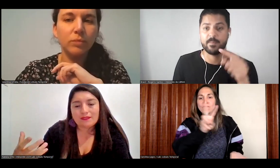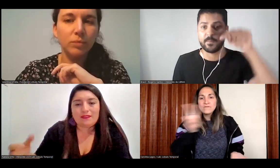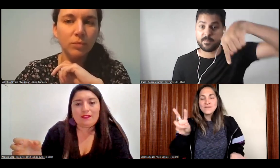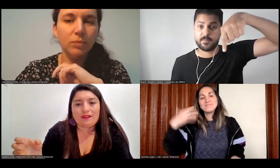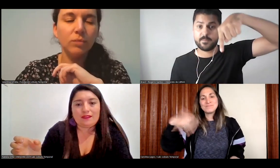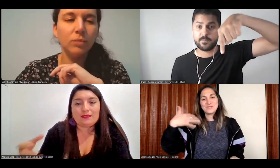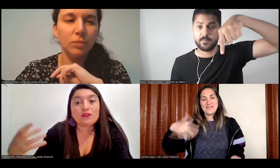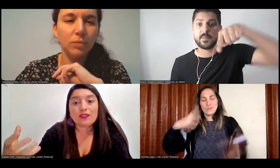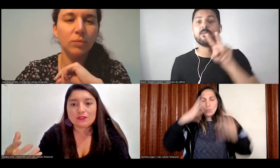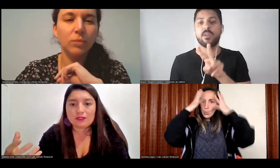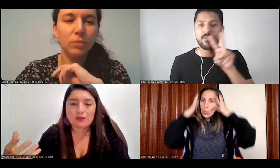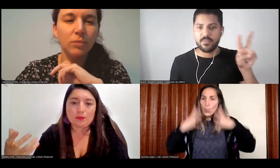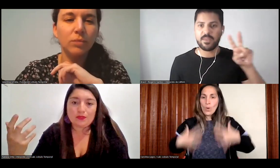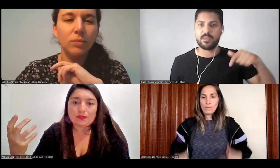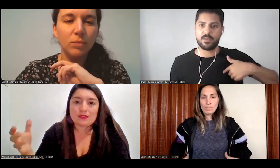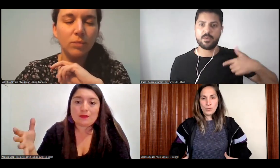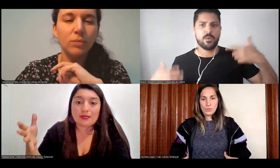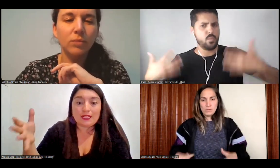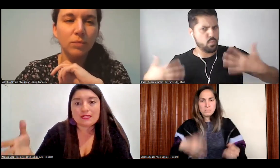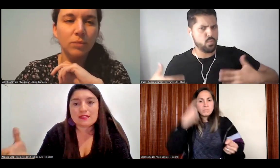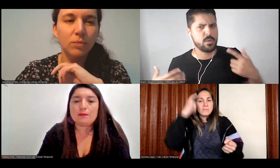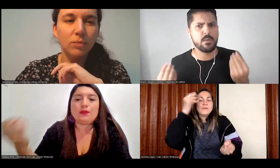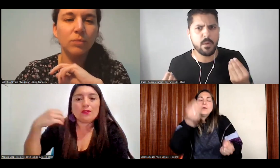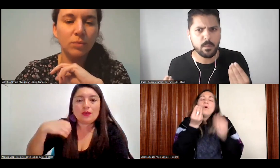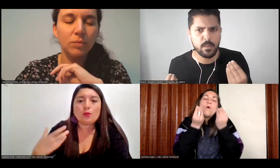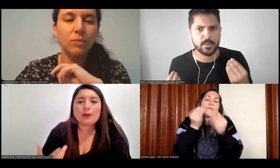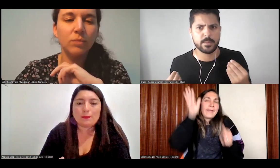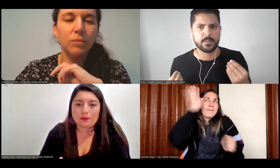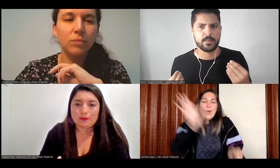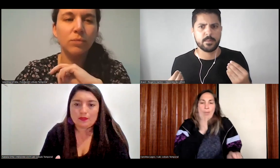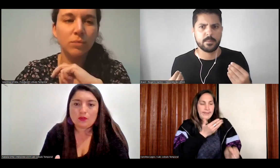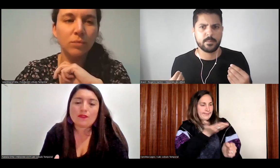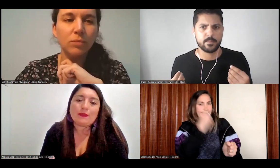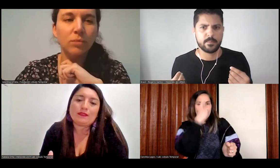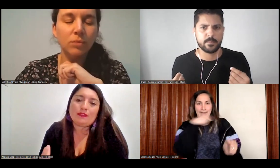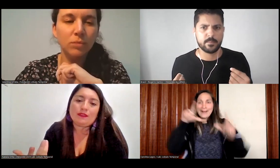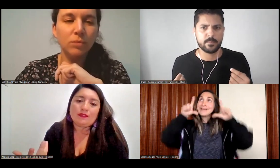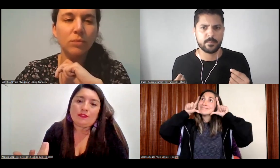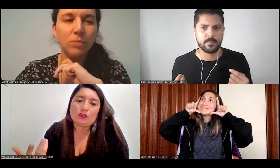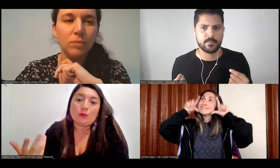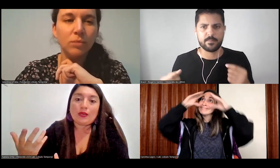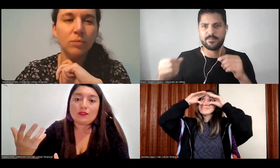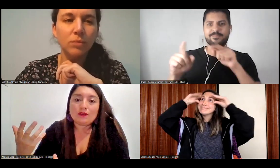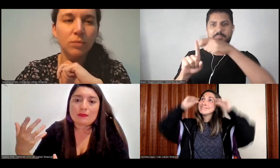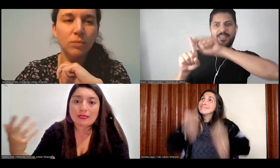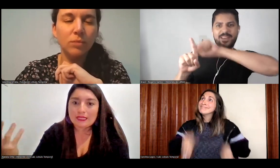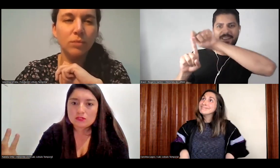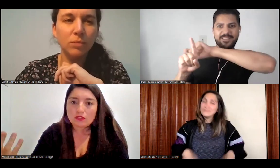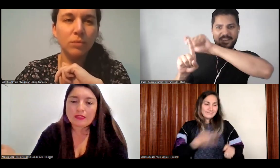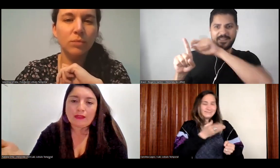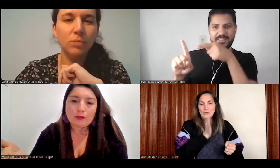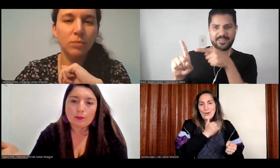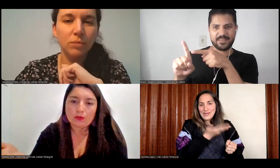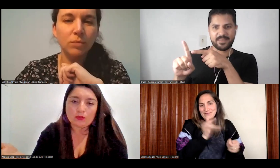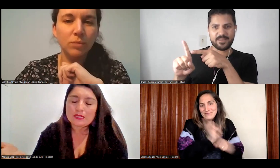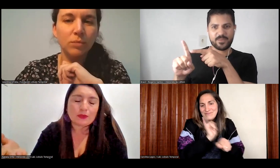apropiarme de este objeto, que lo puedo decir de manera léxica, pero con el cuerpo, obviamente incorporando la imaginación,